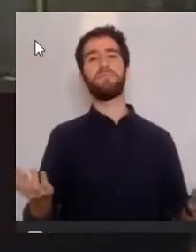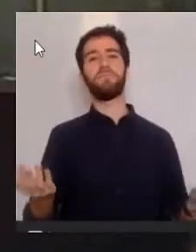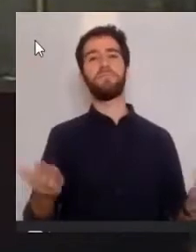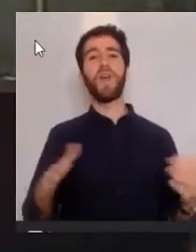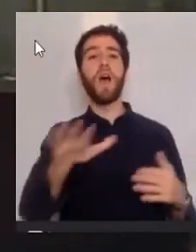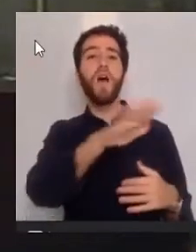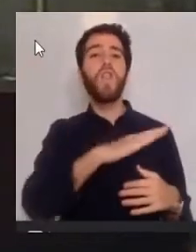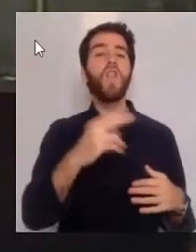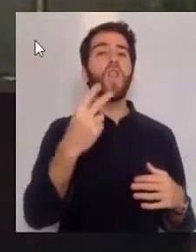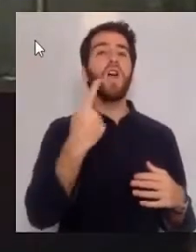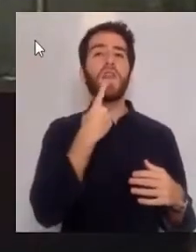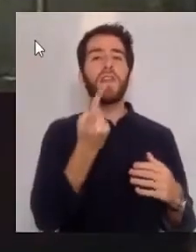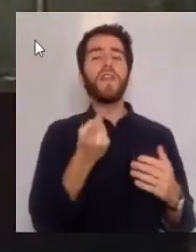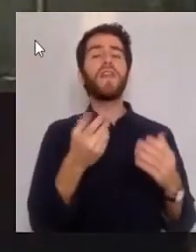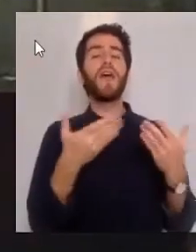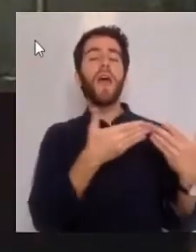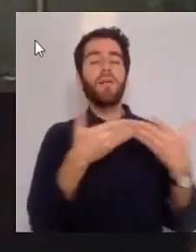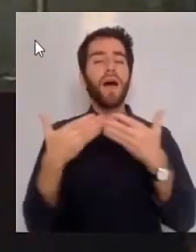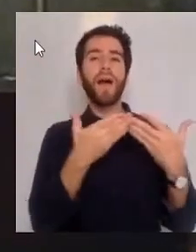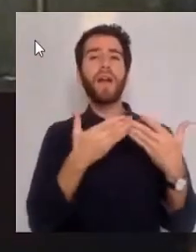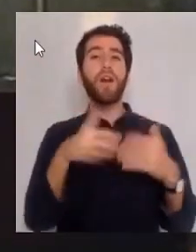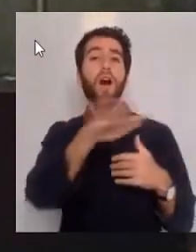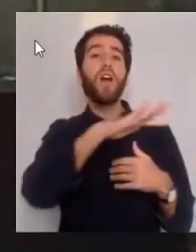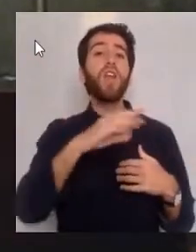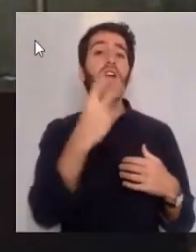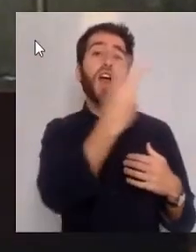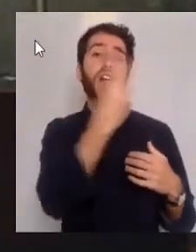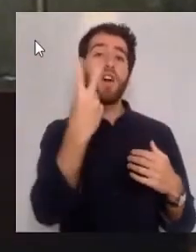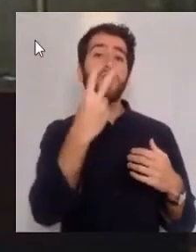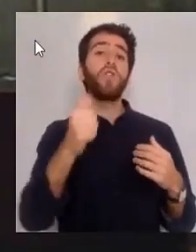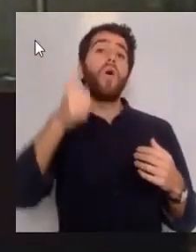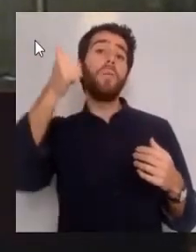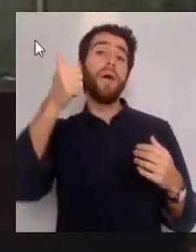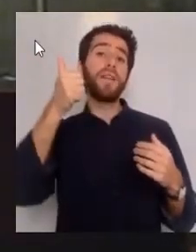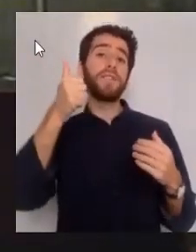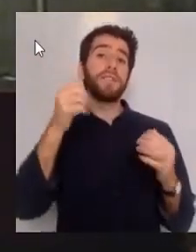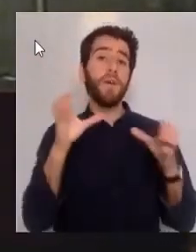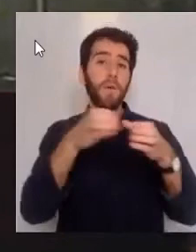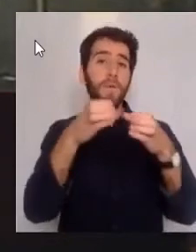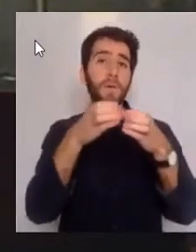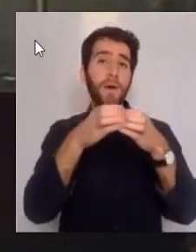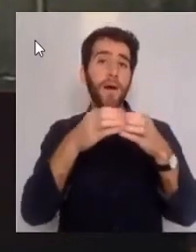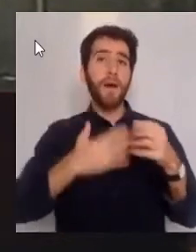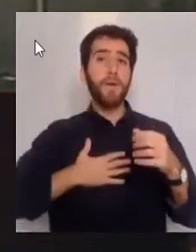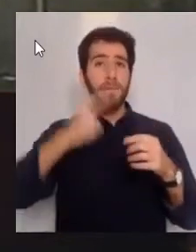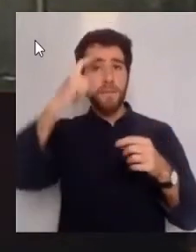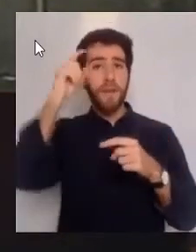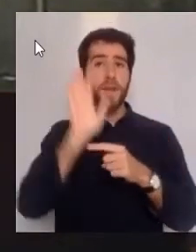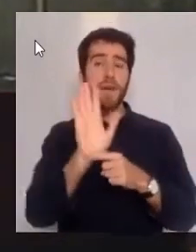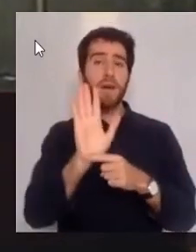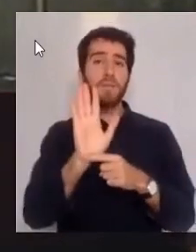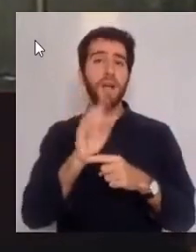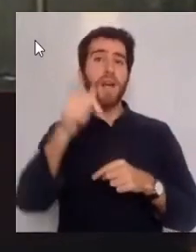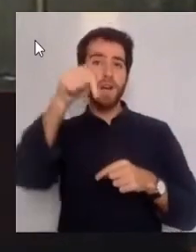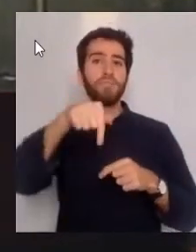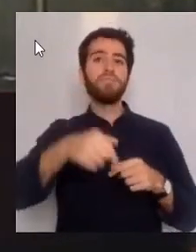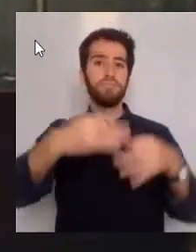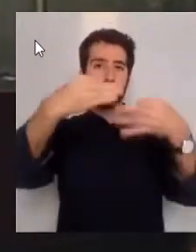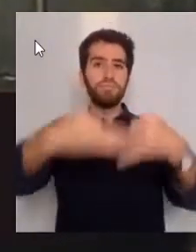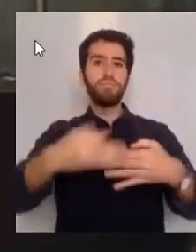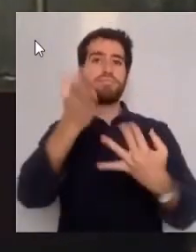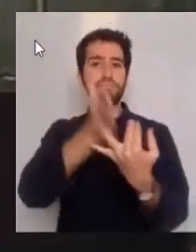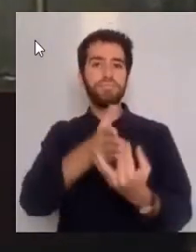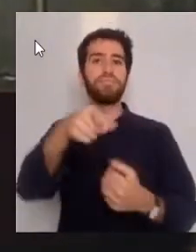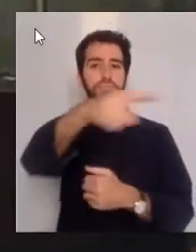se reúnen en mi nombre, allí estoy yo en medio de ellos». ¿No veis al Señor resucitado en esos grupos